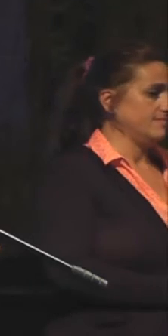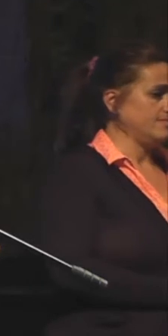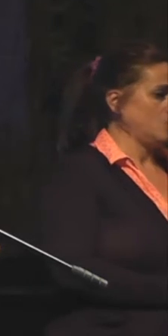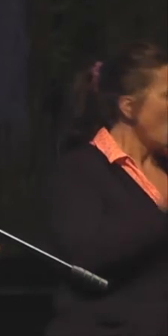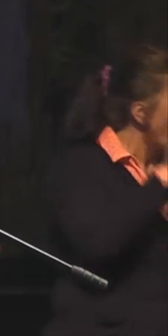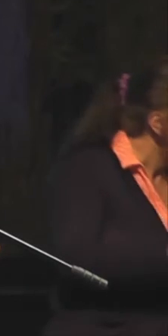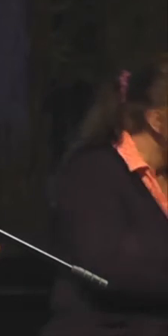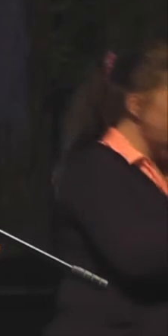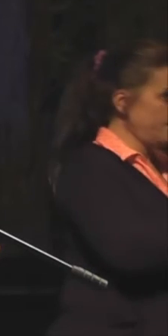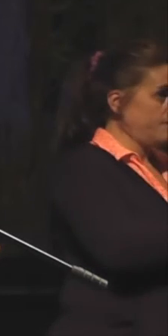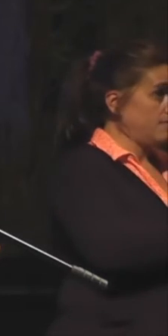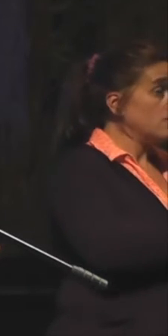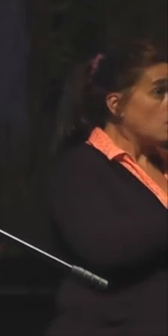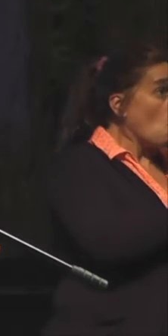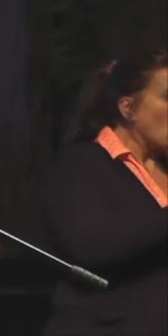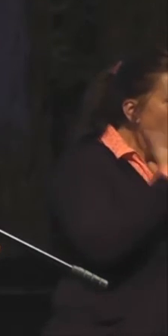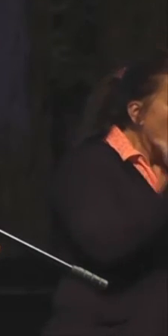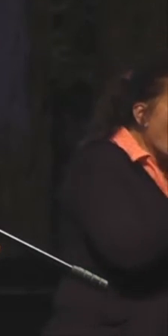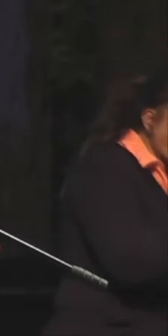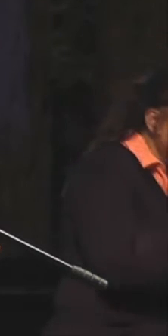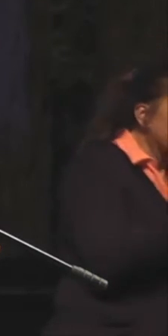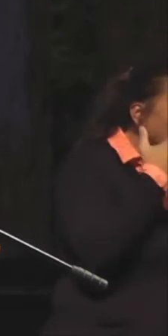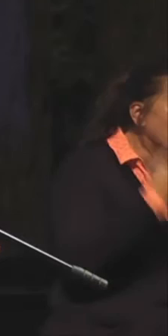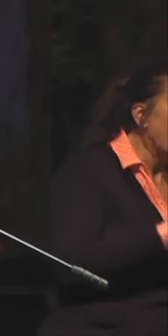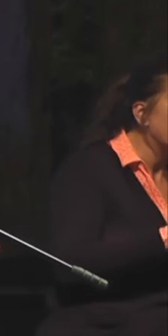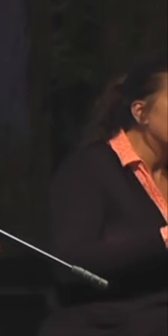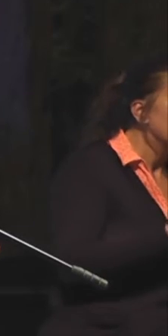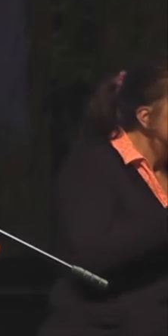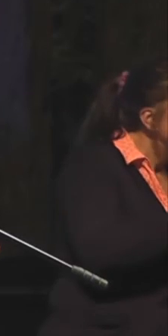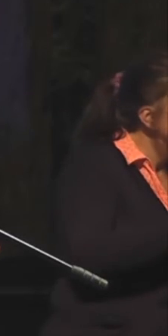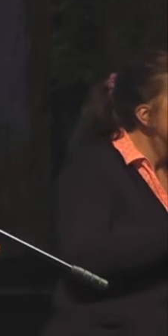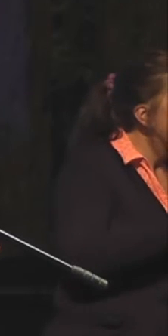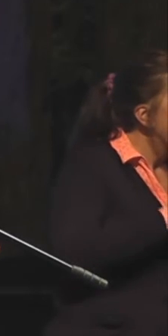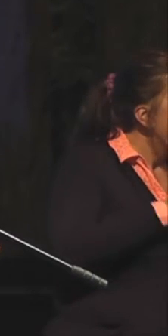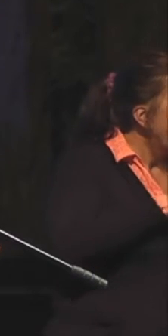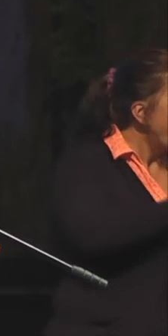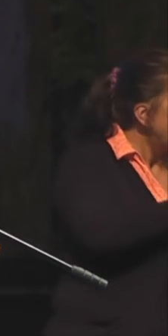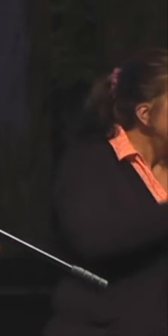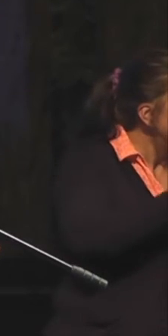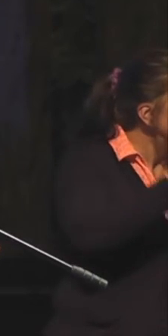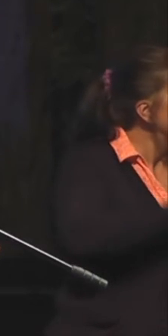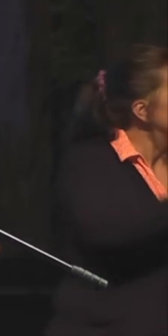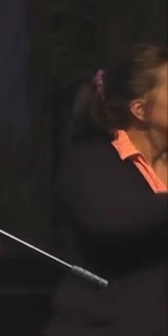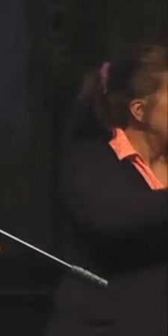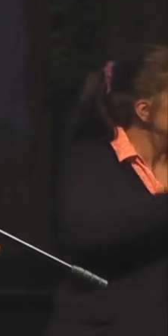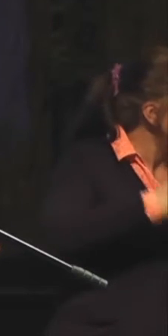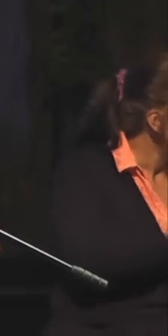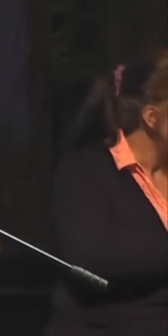lector como alguien que se abrazaba a la mayoría social y yo creo tiene un episodio que recién lo vivo